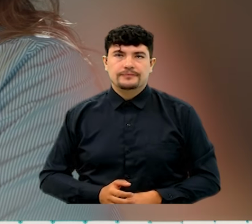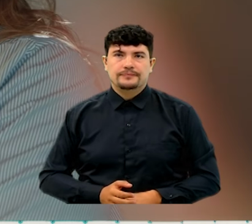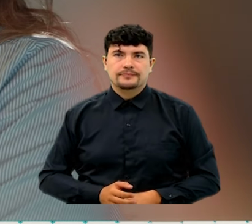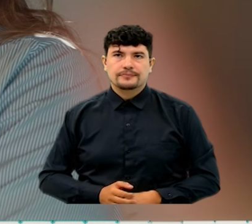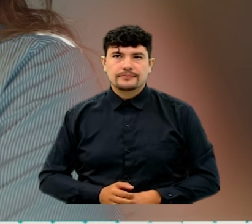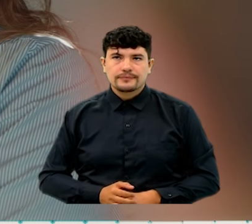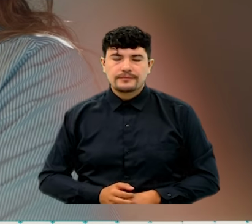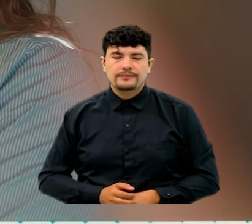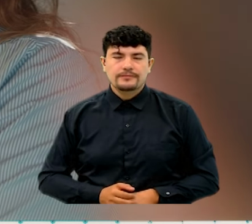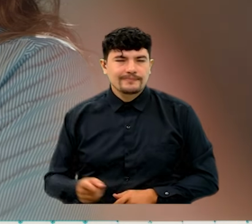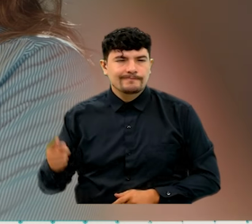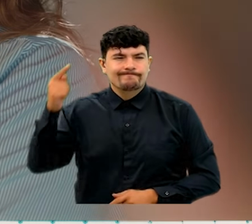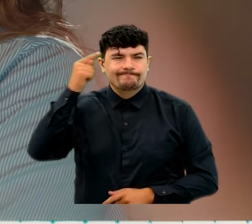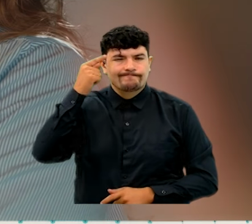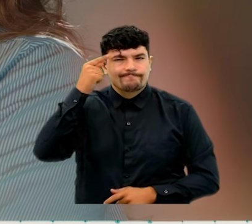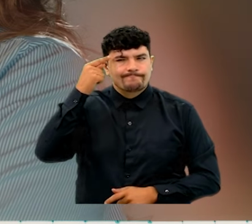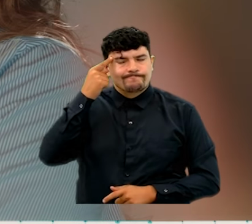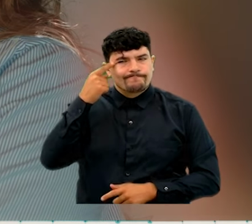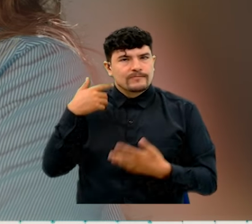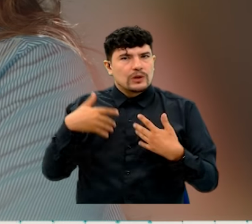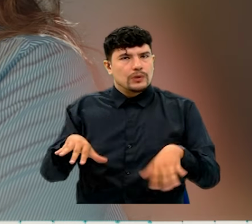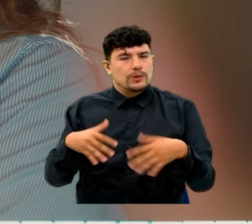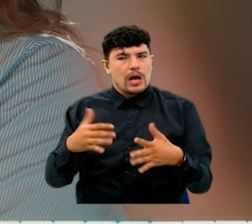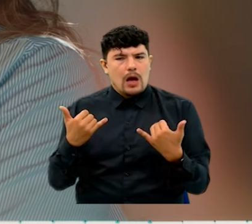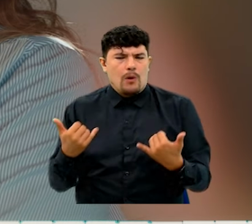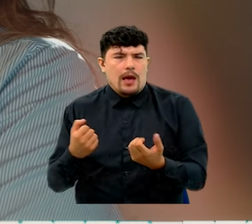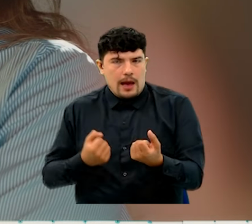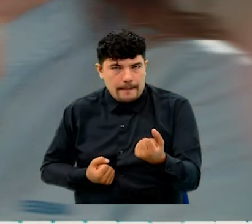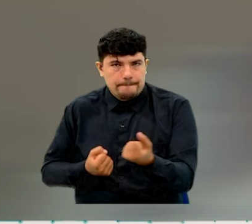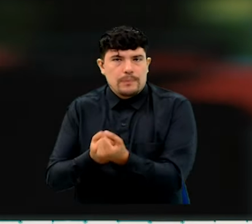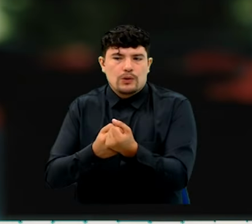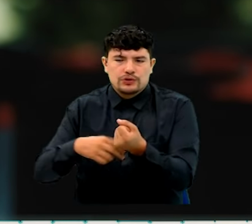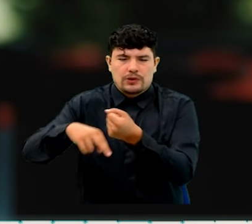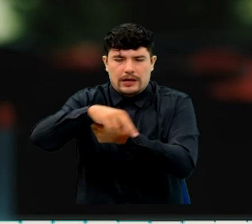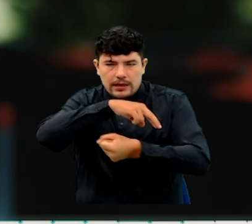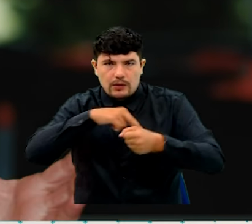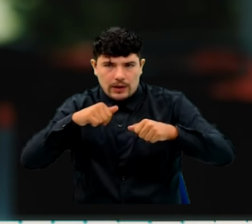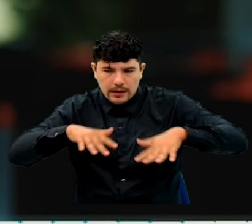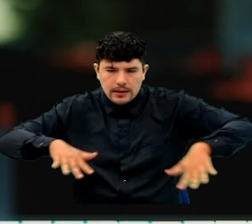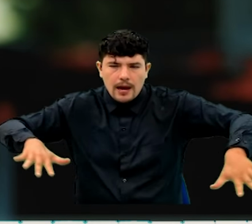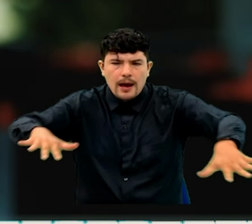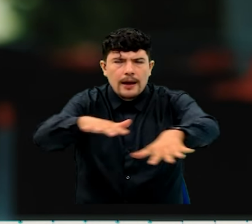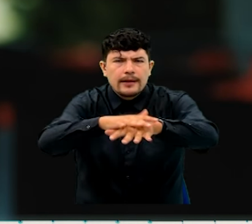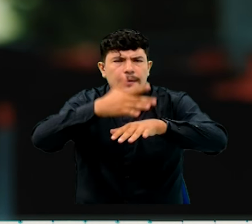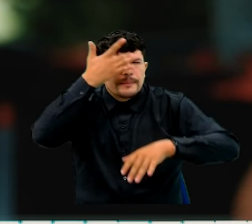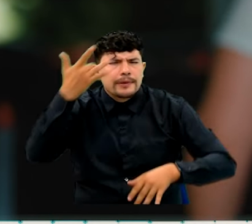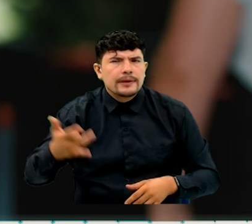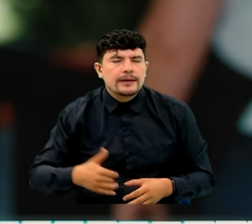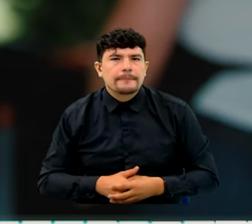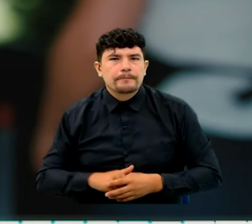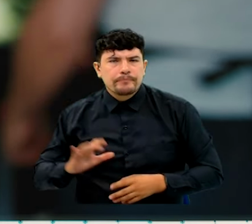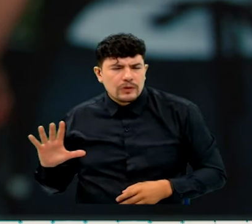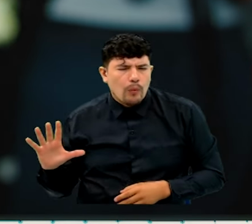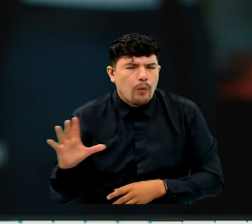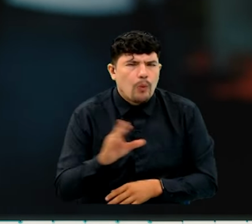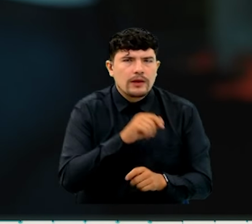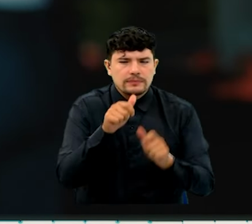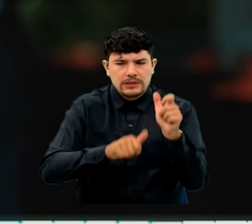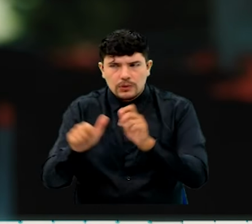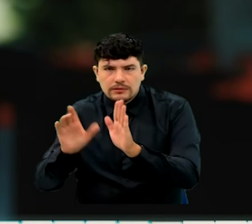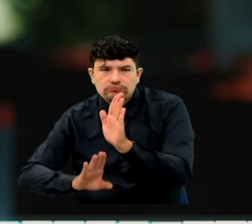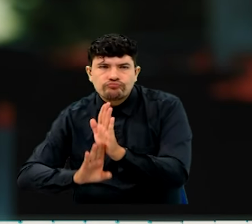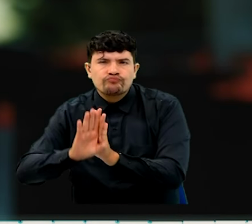Bueno, pienso que esto es como un apoyo muy grande para la región, para la zona, porque todos vamos como creciendo, como